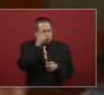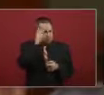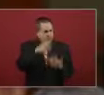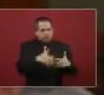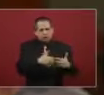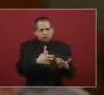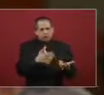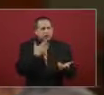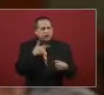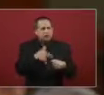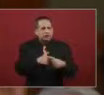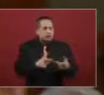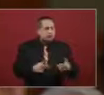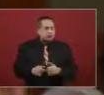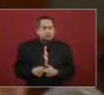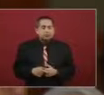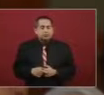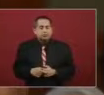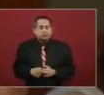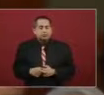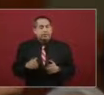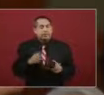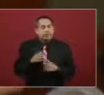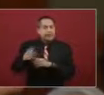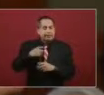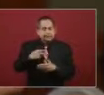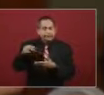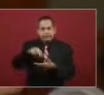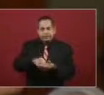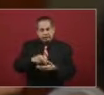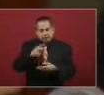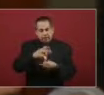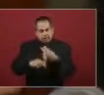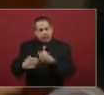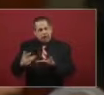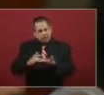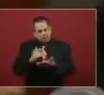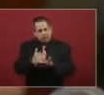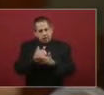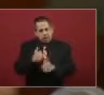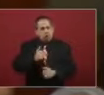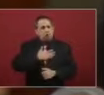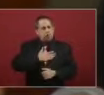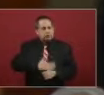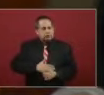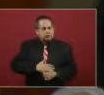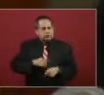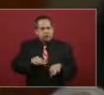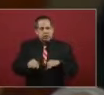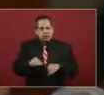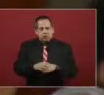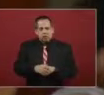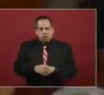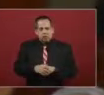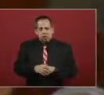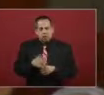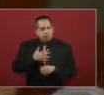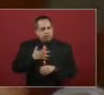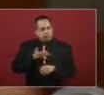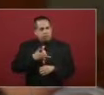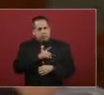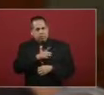y por otro lado, vengo también aquí para pedirle apoyo, ayuda y justicia laboral, porque hasta temo por mi